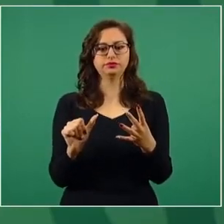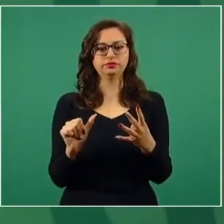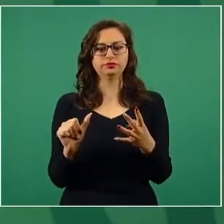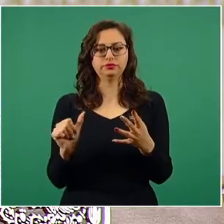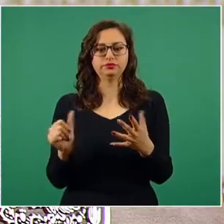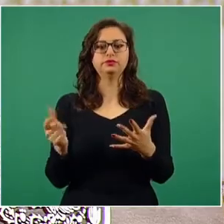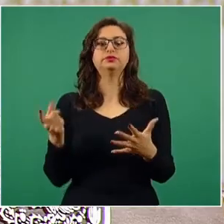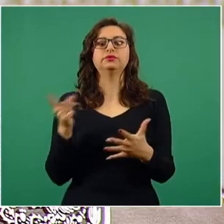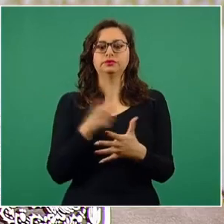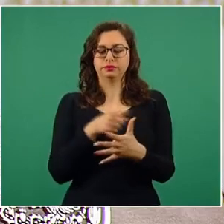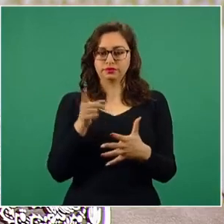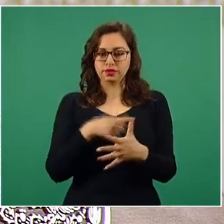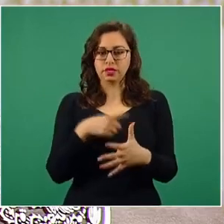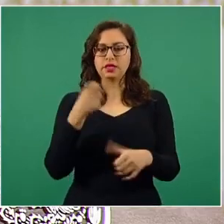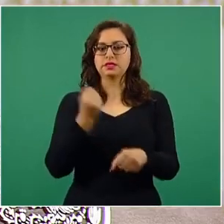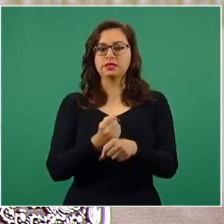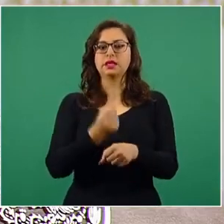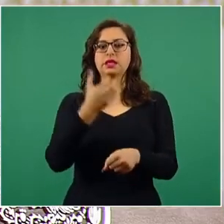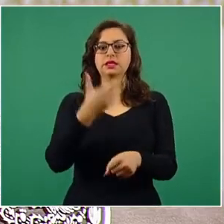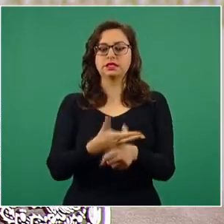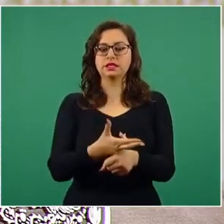todos los días también el secretario